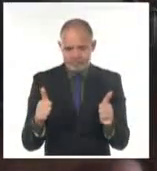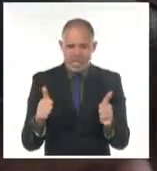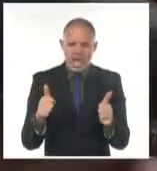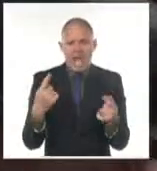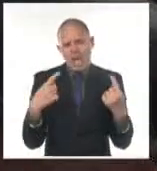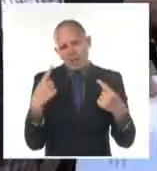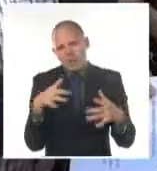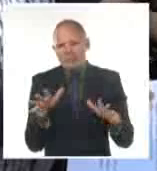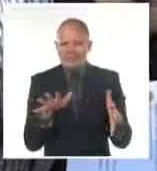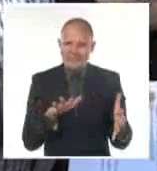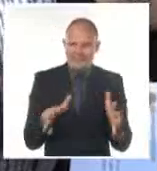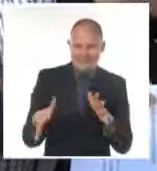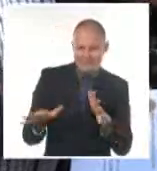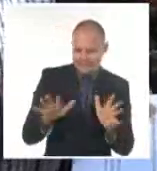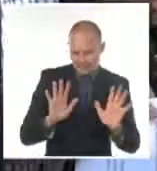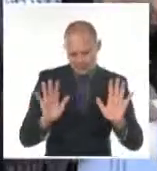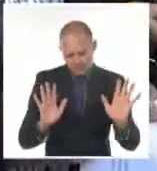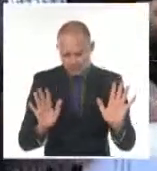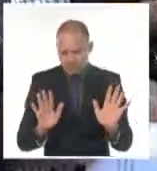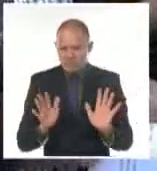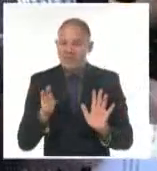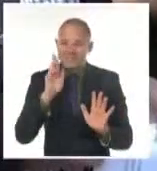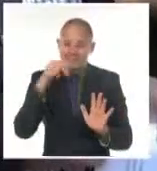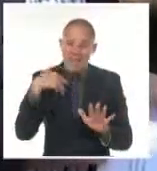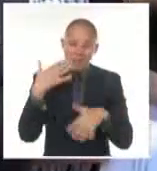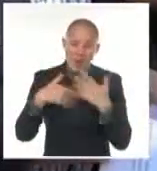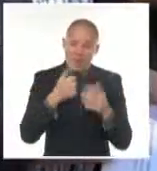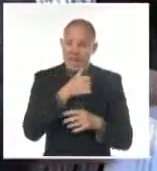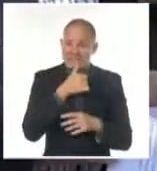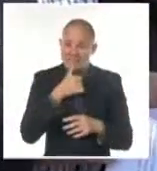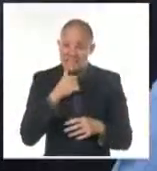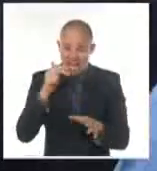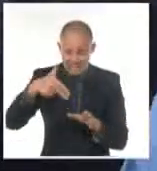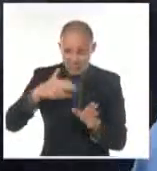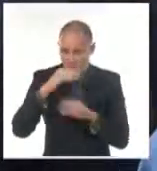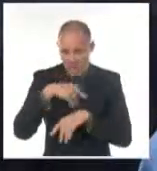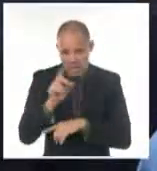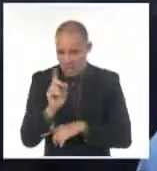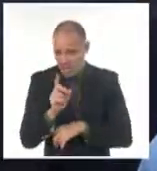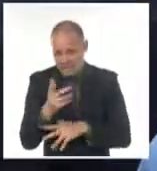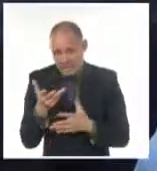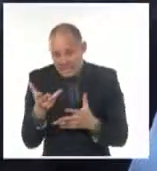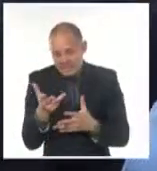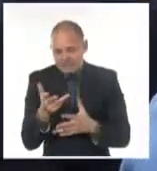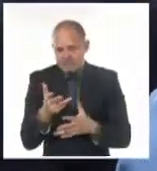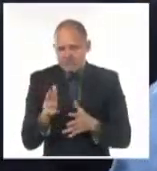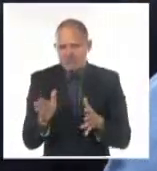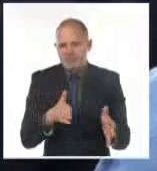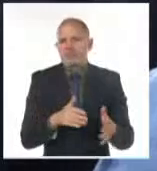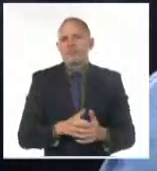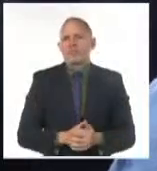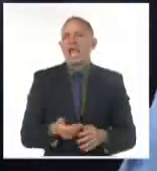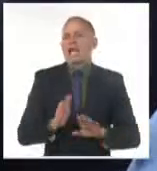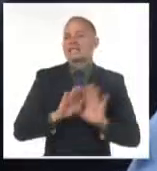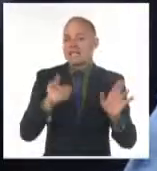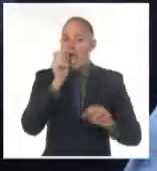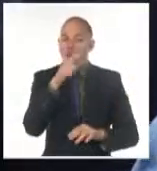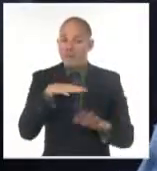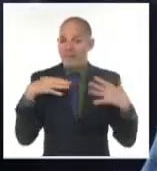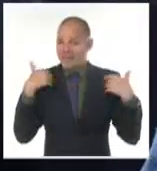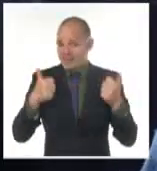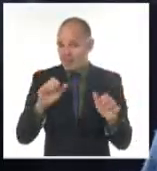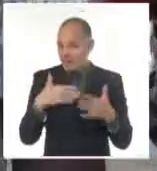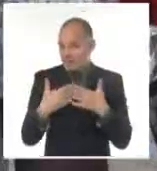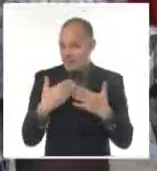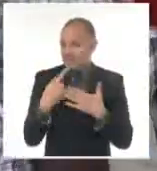de limitaciones de lubricante, que han sido los más problemas que han incidido. En medio de ese escenario, el director de la empresa explicó al jefe